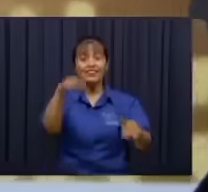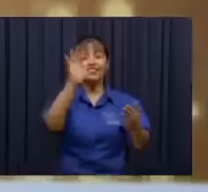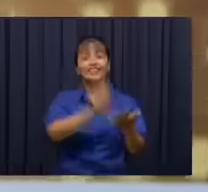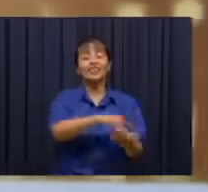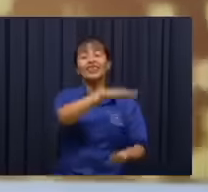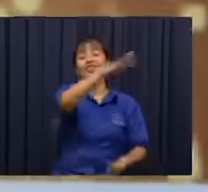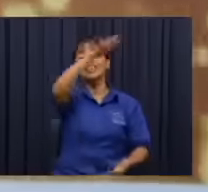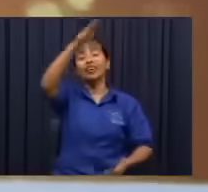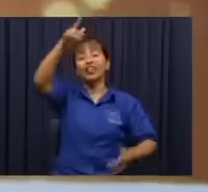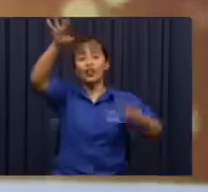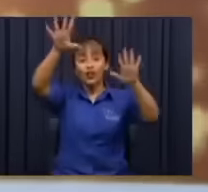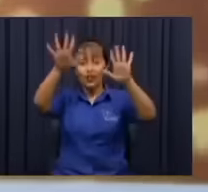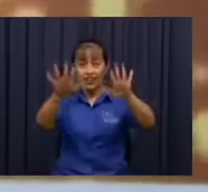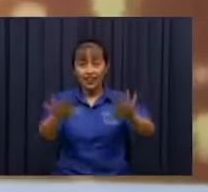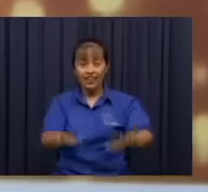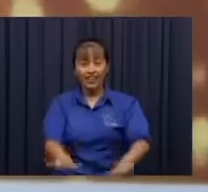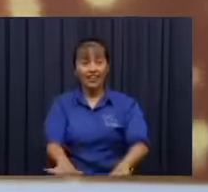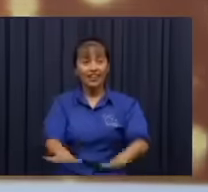su gloria hoy aquí.